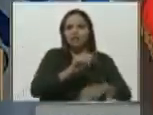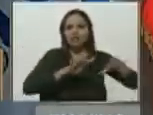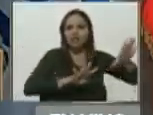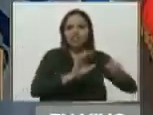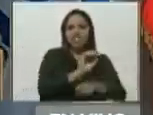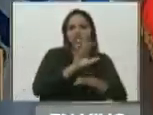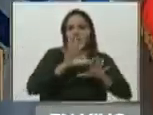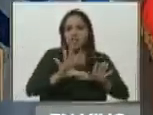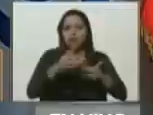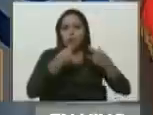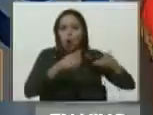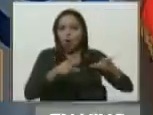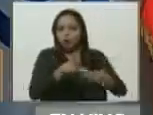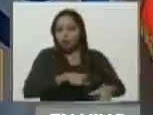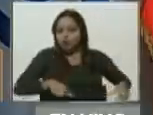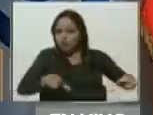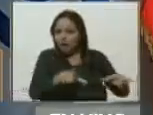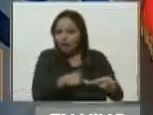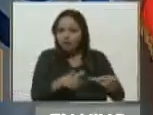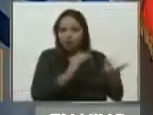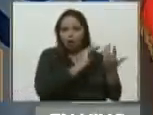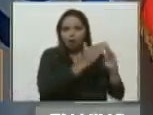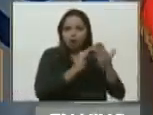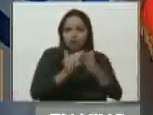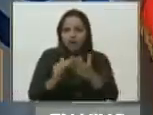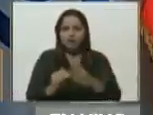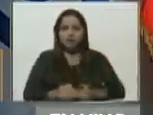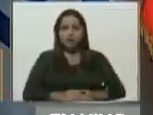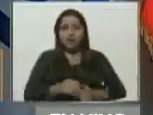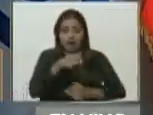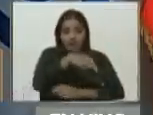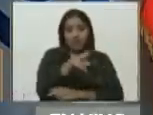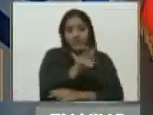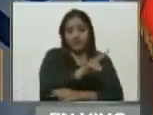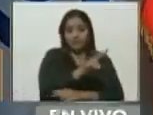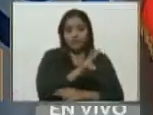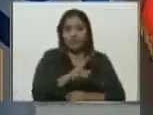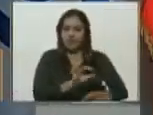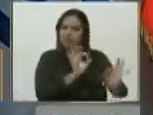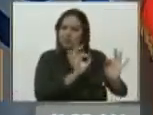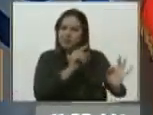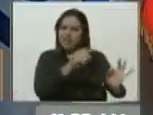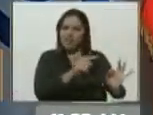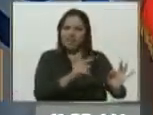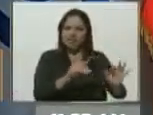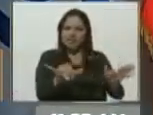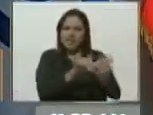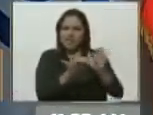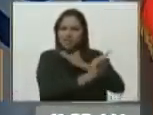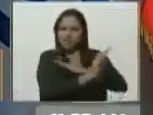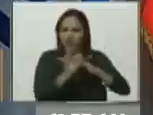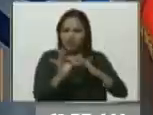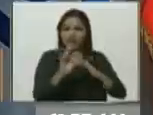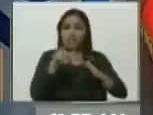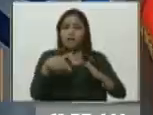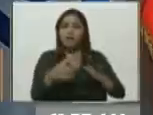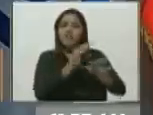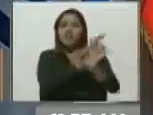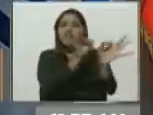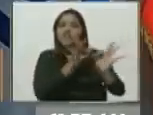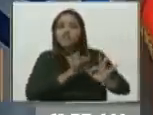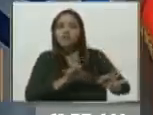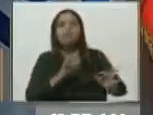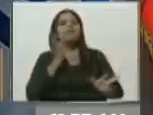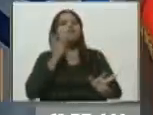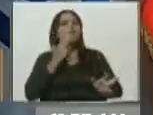y en otros lugares de la geografía nacional, particularmente en estados fronterizos, sino la modalidad, por